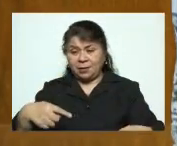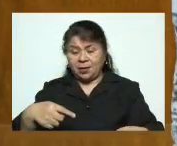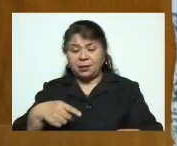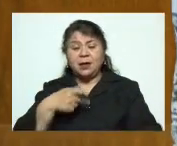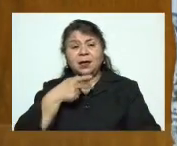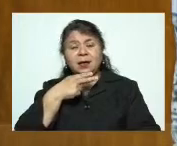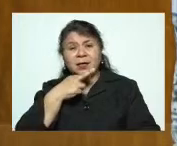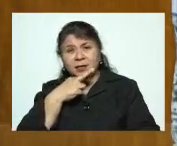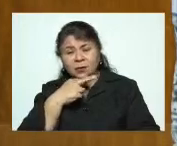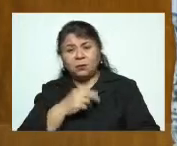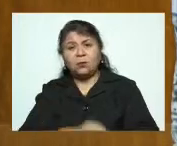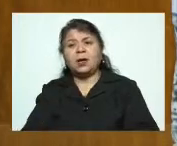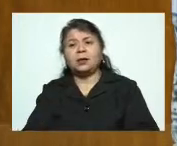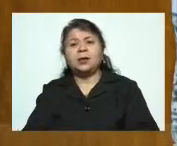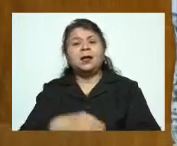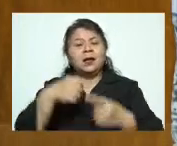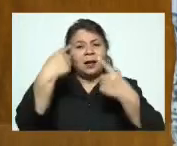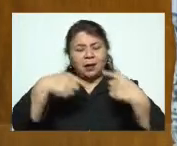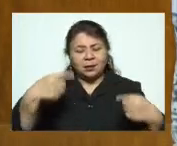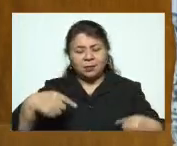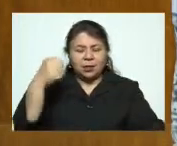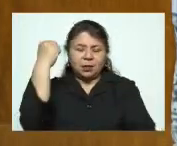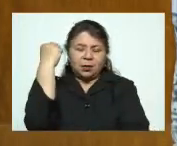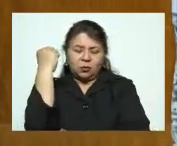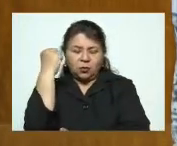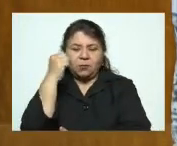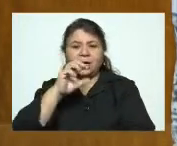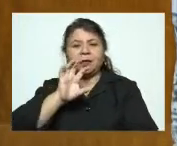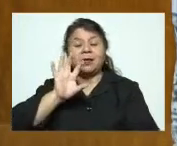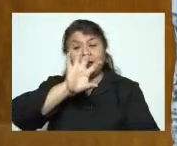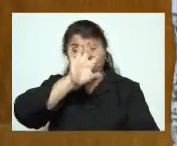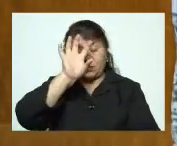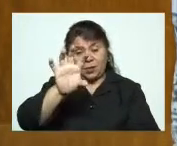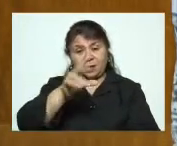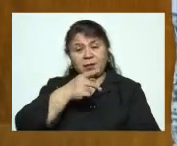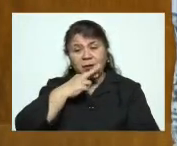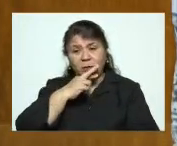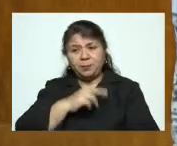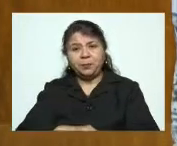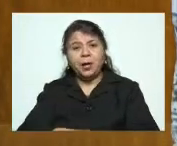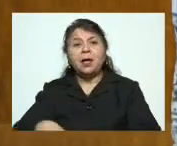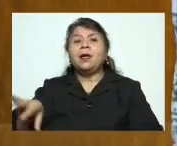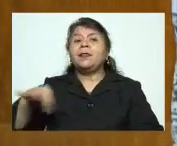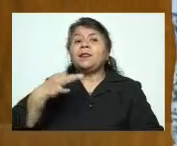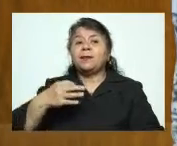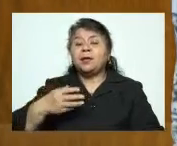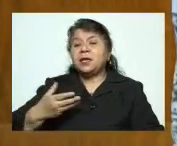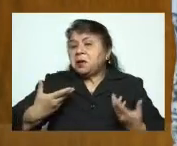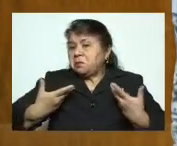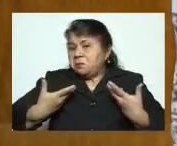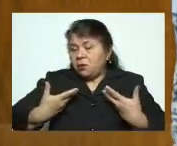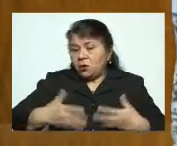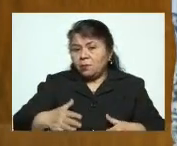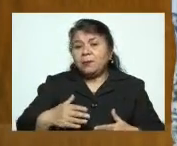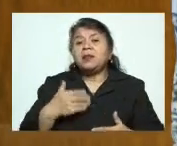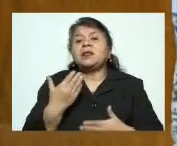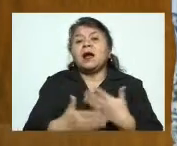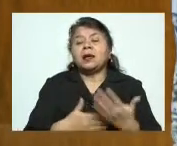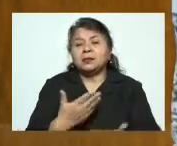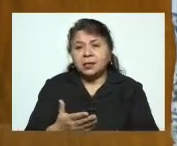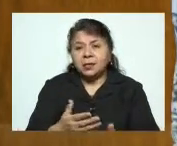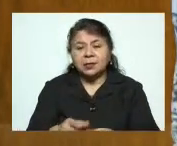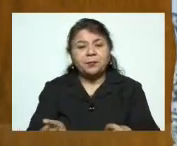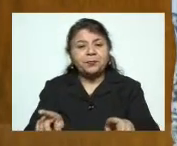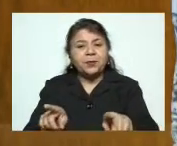provincia de San Juan, la actividad económica provincial, debería ser normal en la medida de lo que veníamos desarrollando